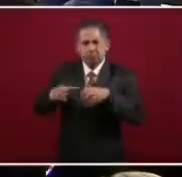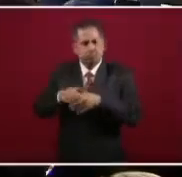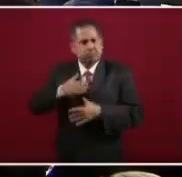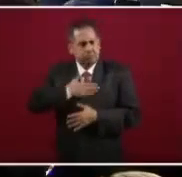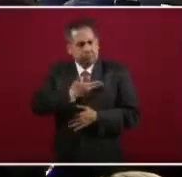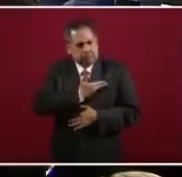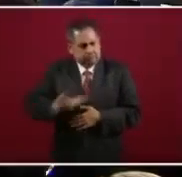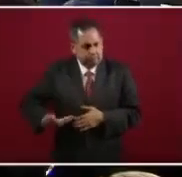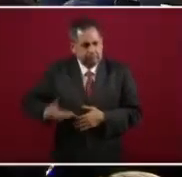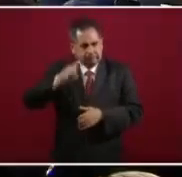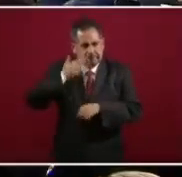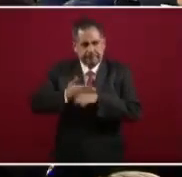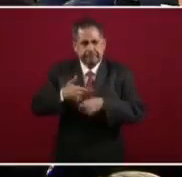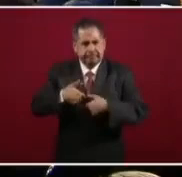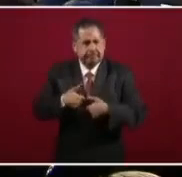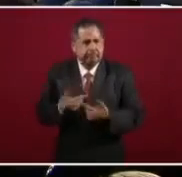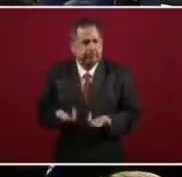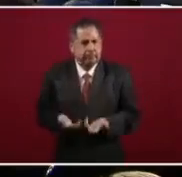presidente